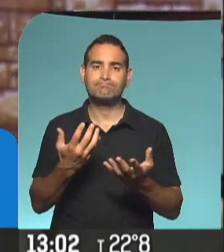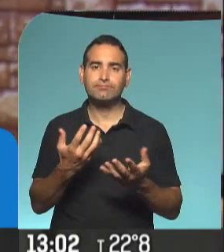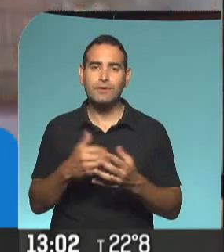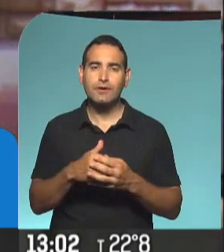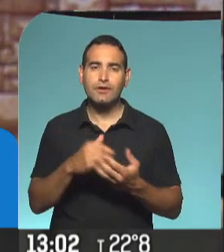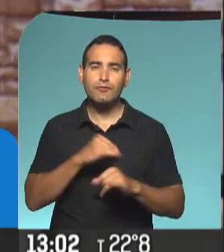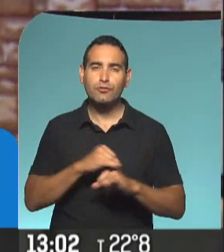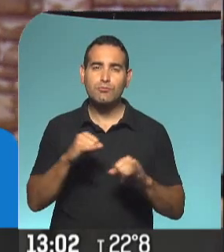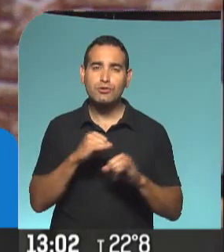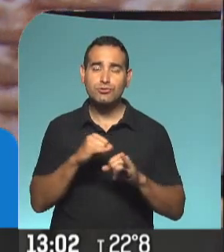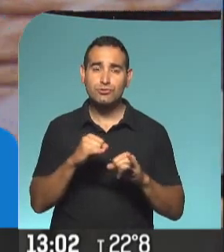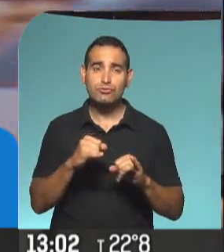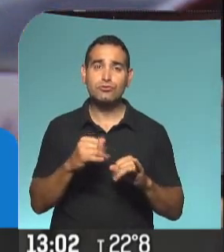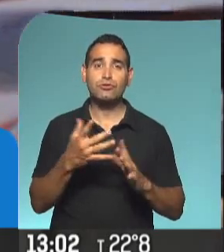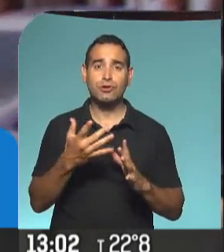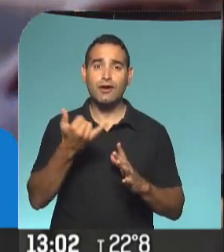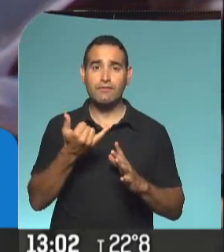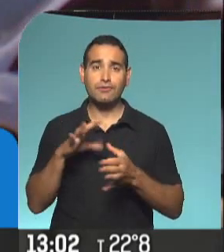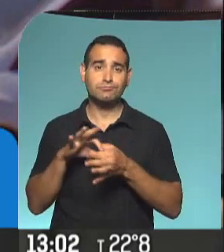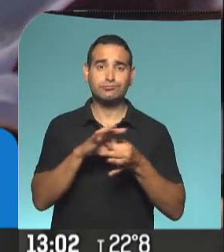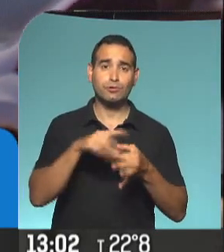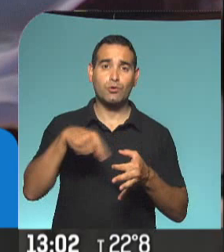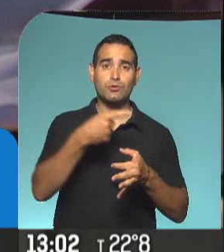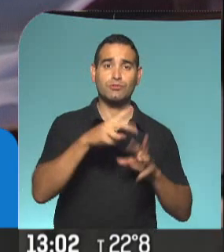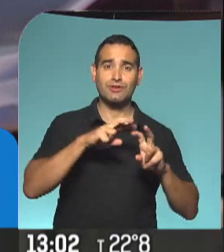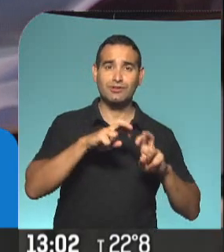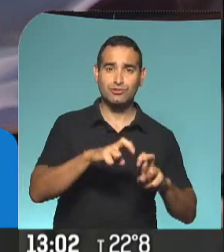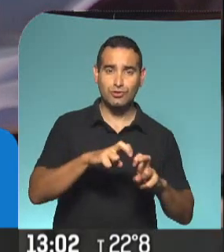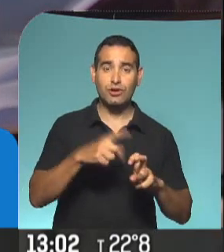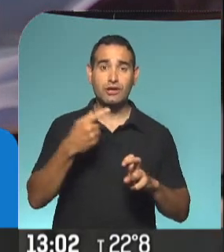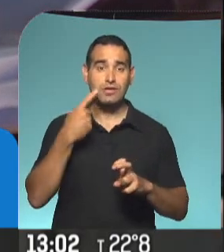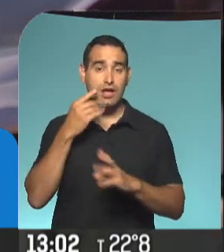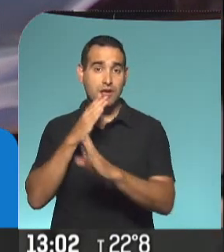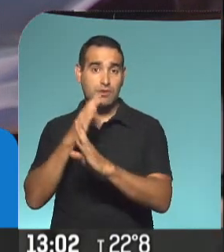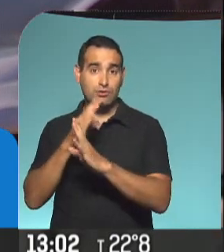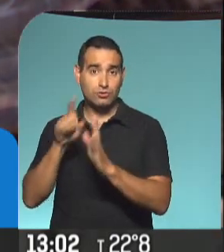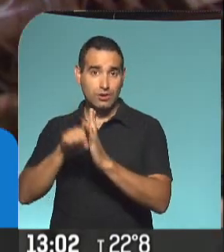que incluso abrieron causas conexas, que por ejemplo, que nos espiaron ilegalmente.